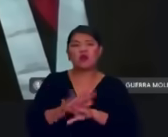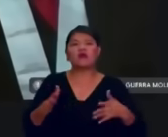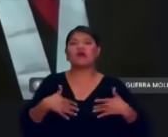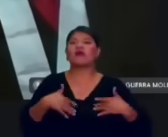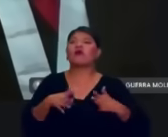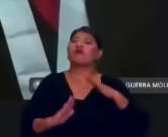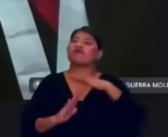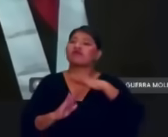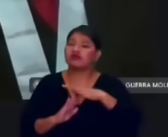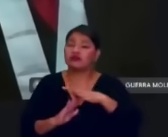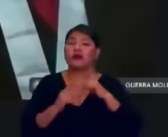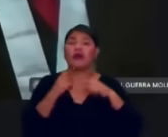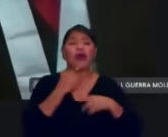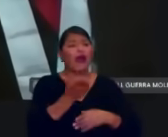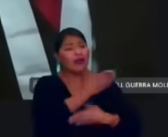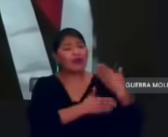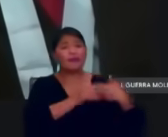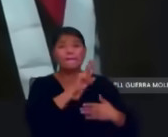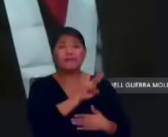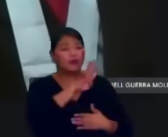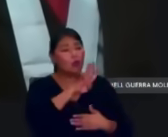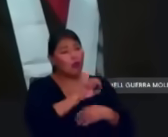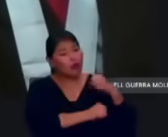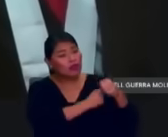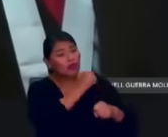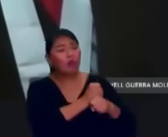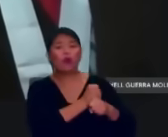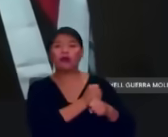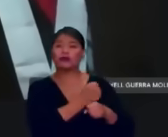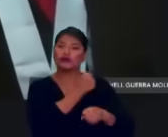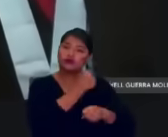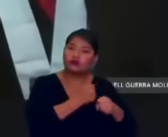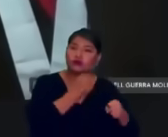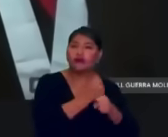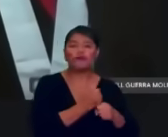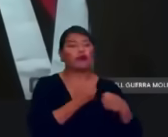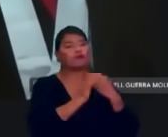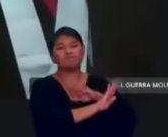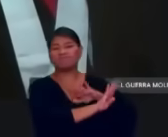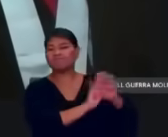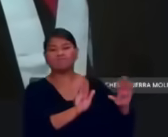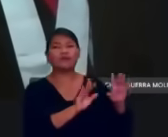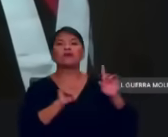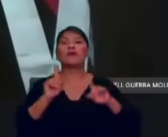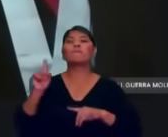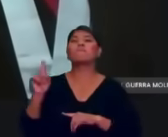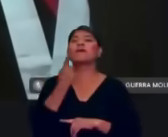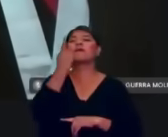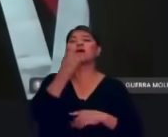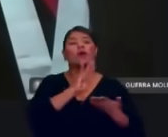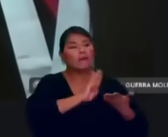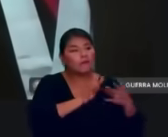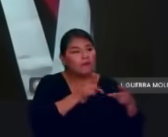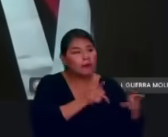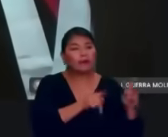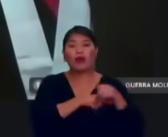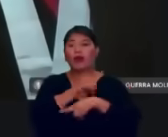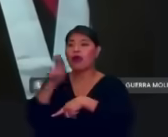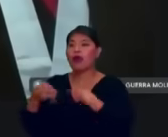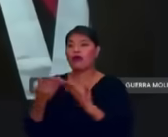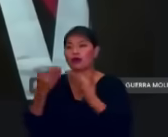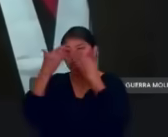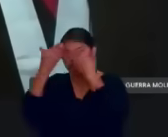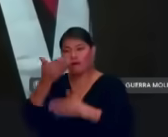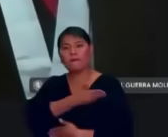profesor nombrado para cumplir como presidente de la república servir a mi país por un mandato constitucional y